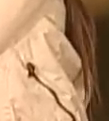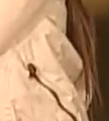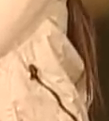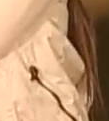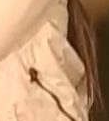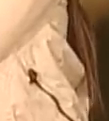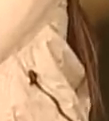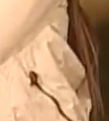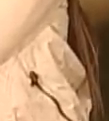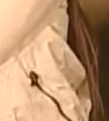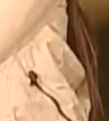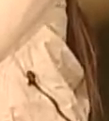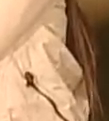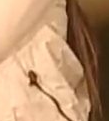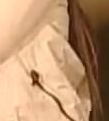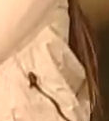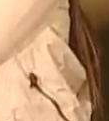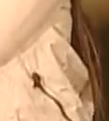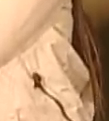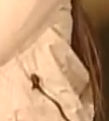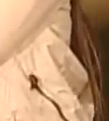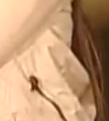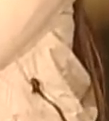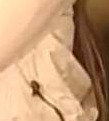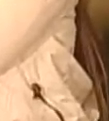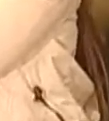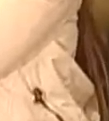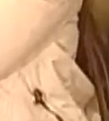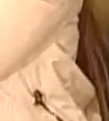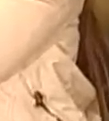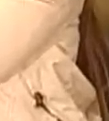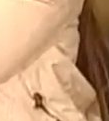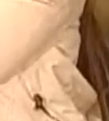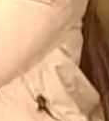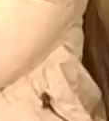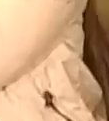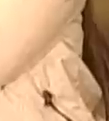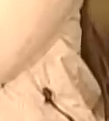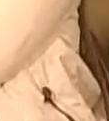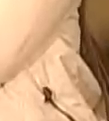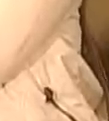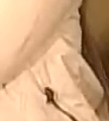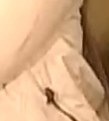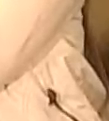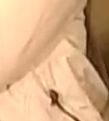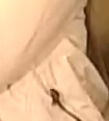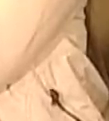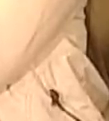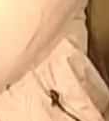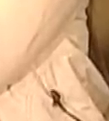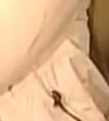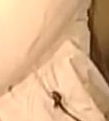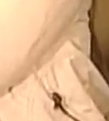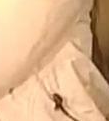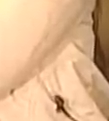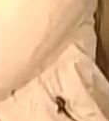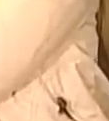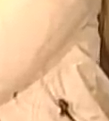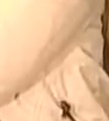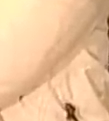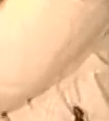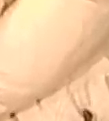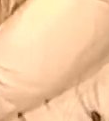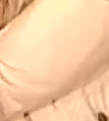una palabra con manos, una voz que tenga pasos, que camine frente en alto.